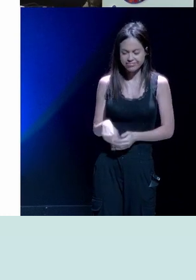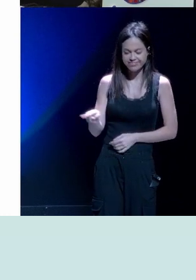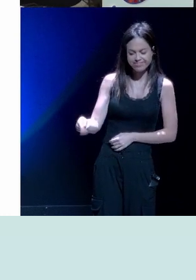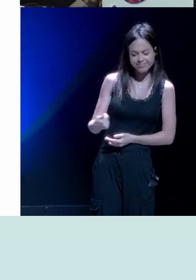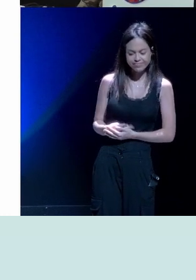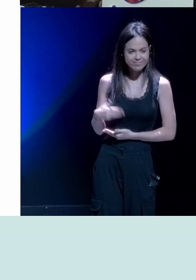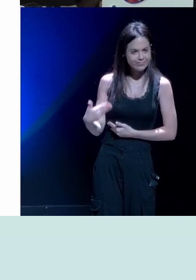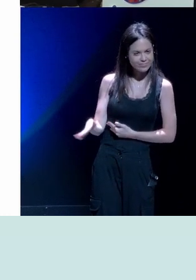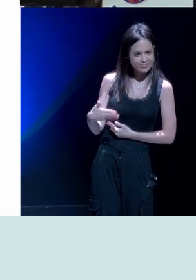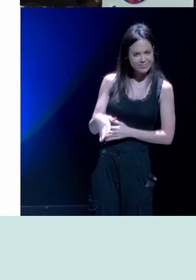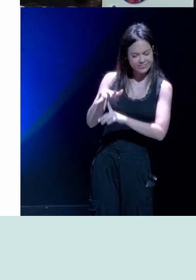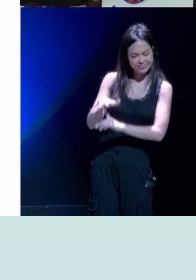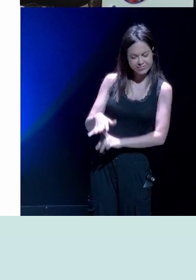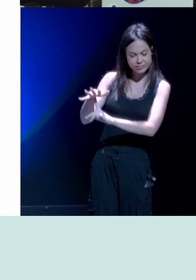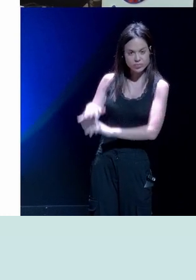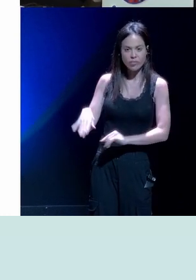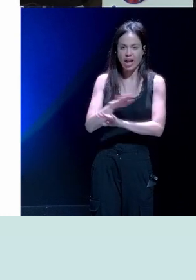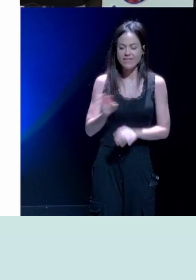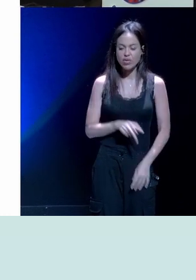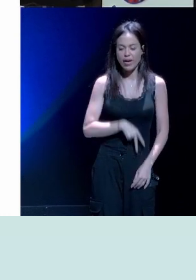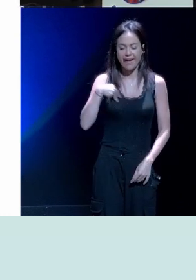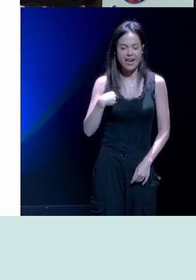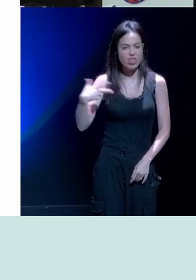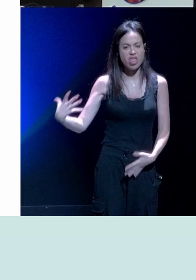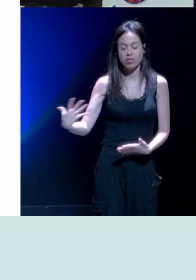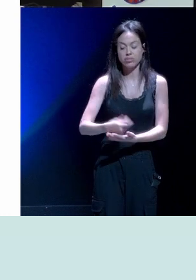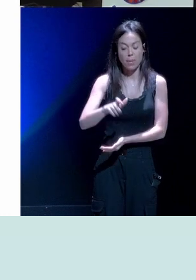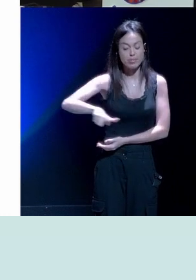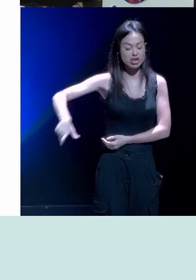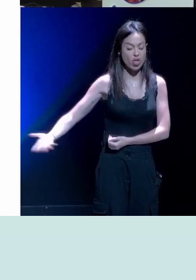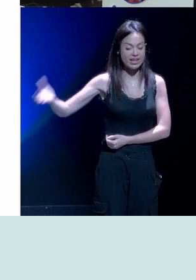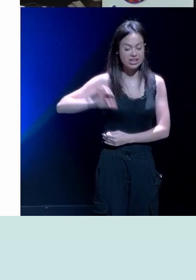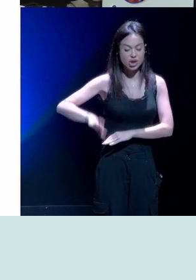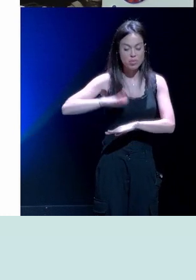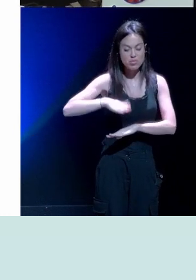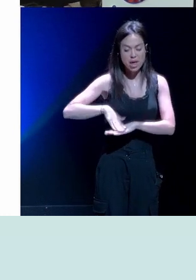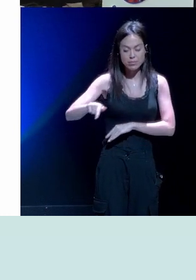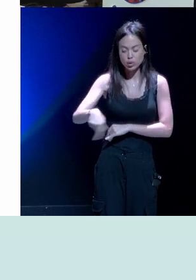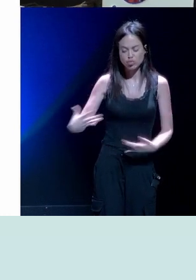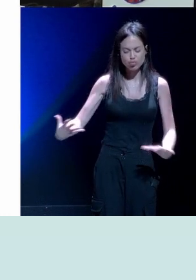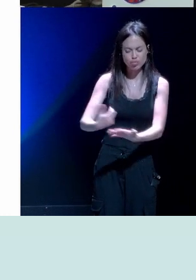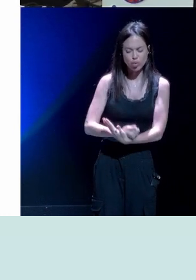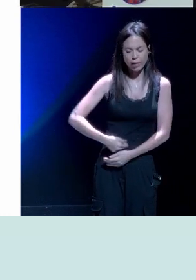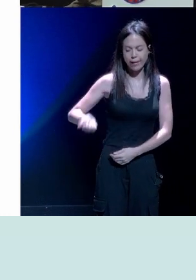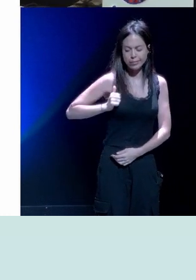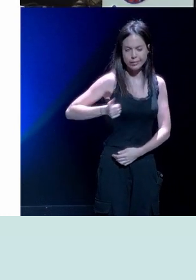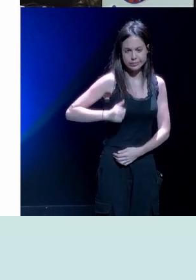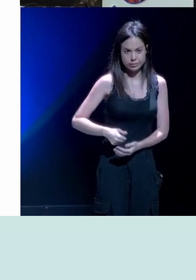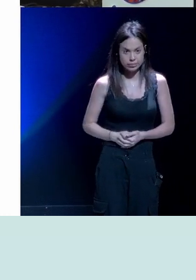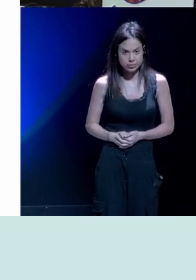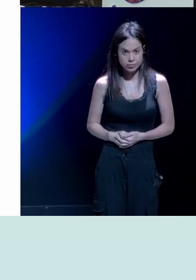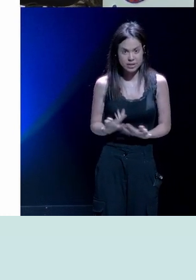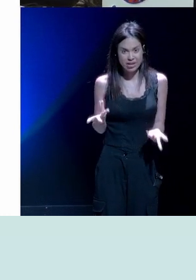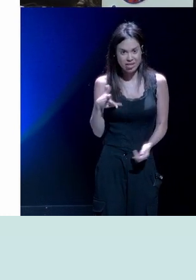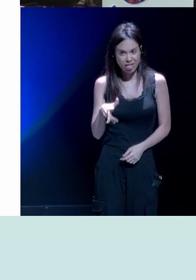esa situación, se generaliza y se dice que todas estas personas son gente que se aprovecha y que dar derechos a los